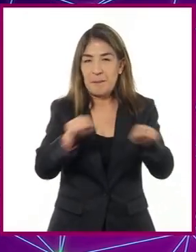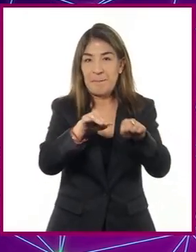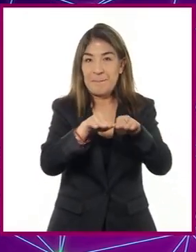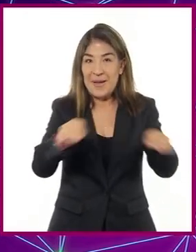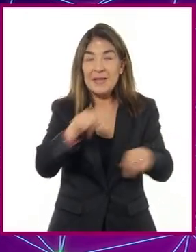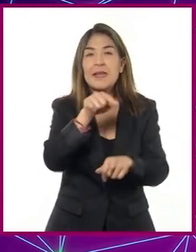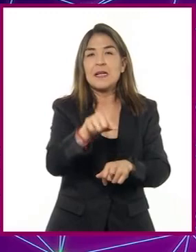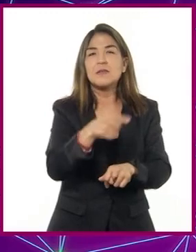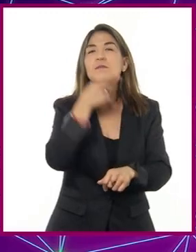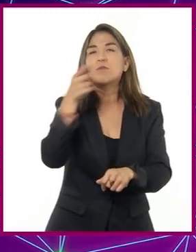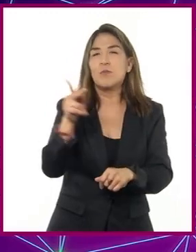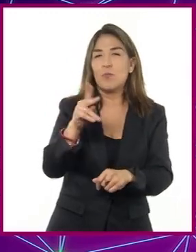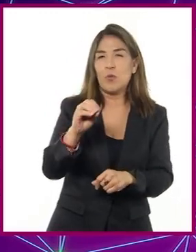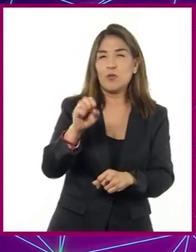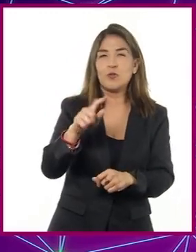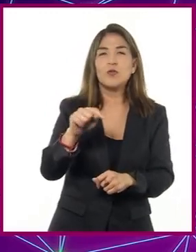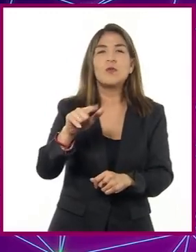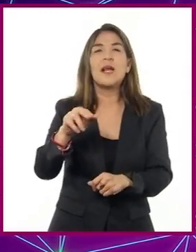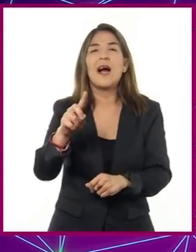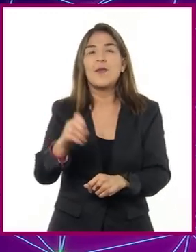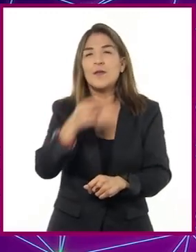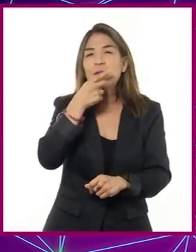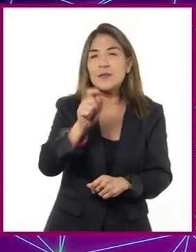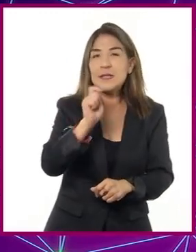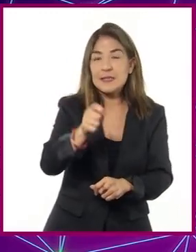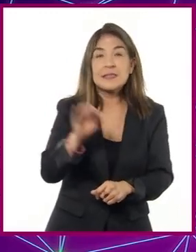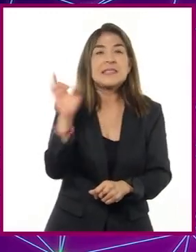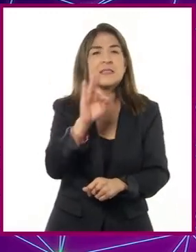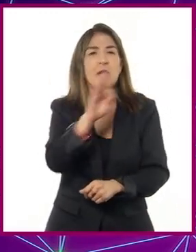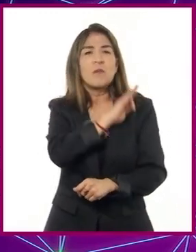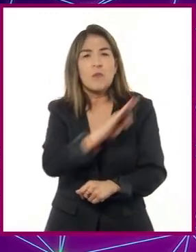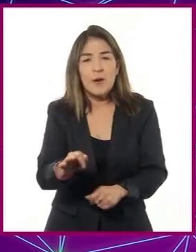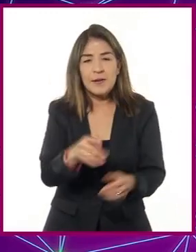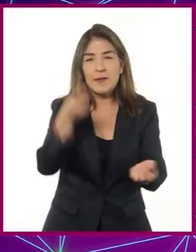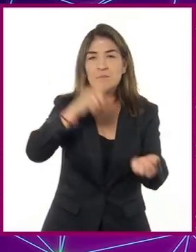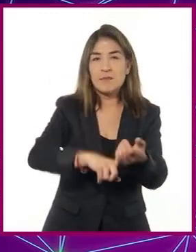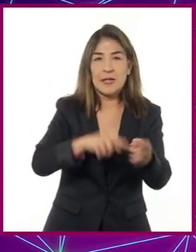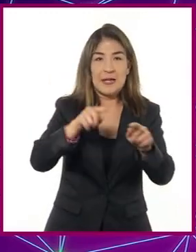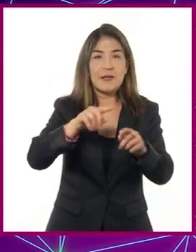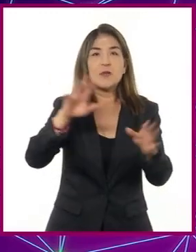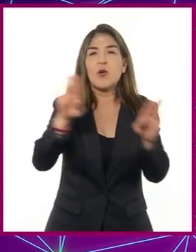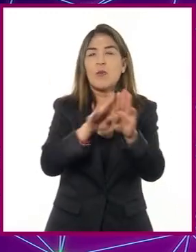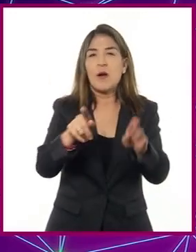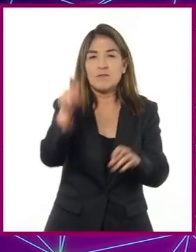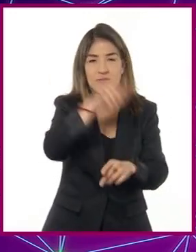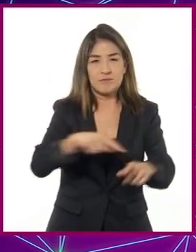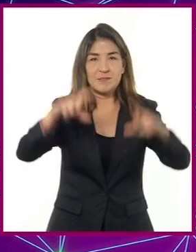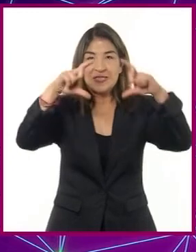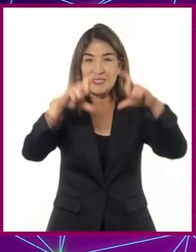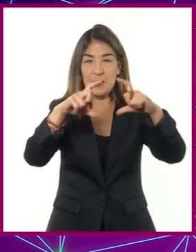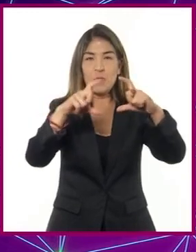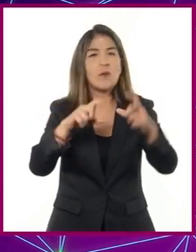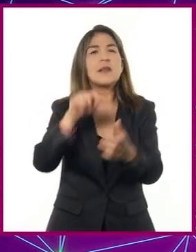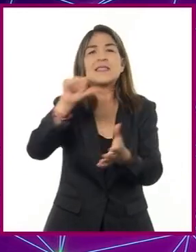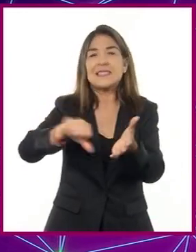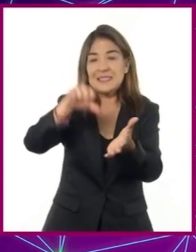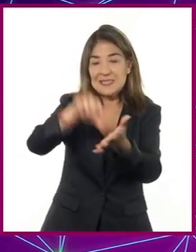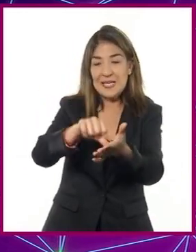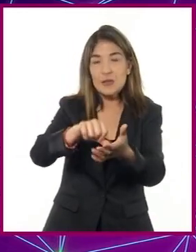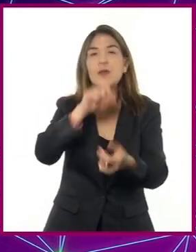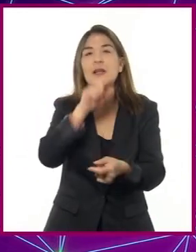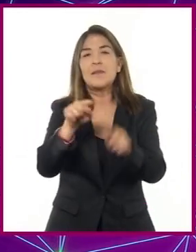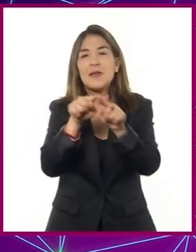Considerando el postulado según el cual es posible trazar un círculo con cualquier centro y